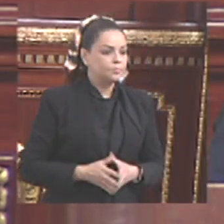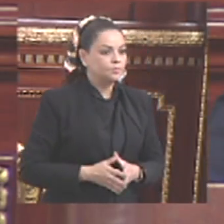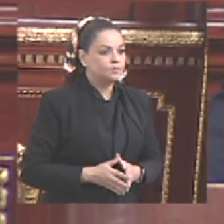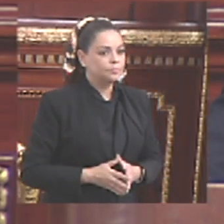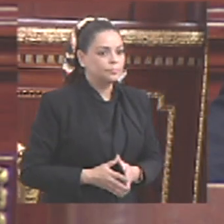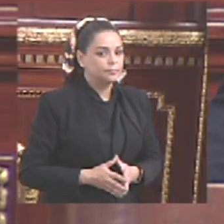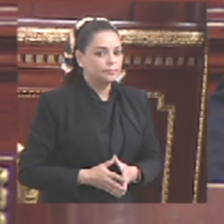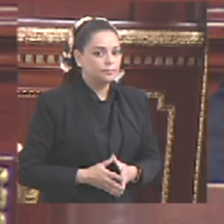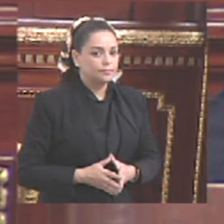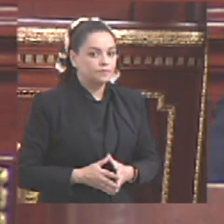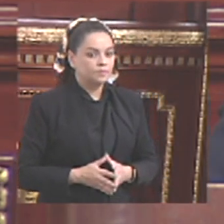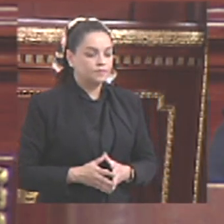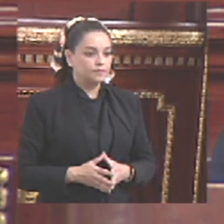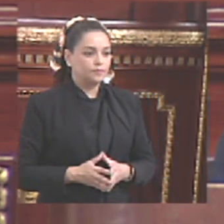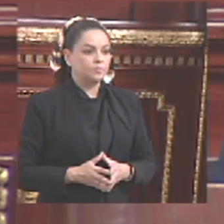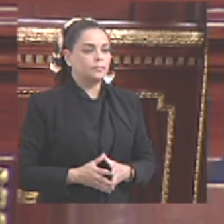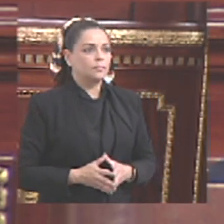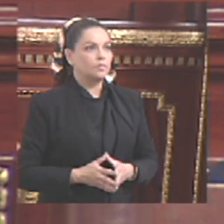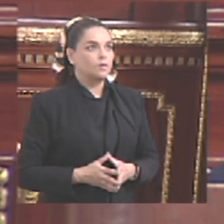Pues el día de ayer